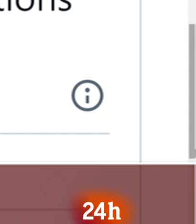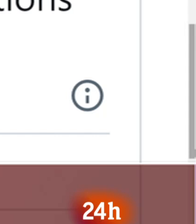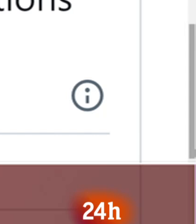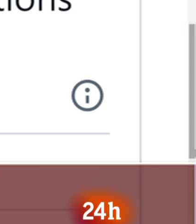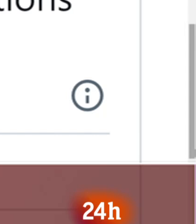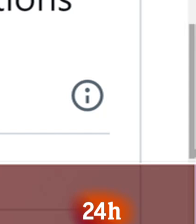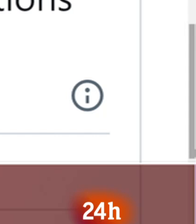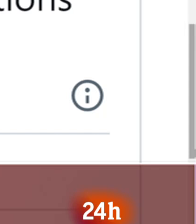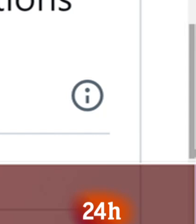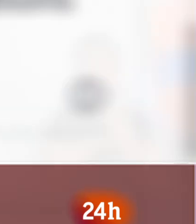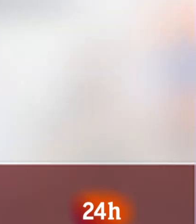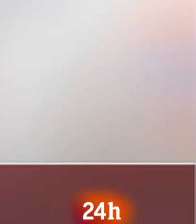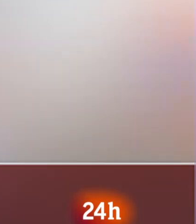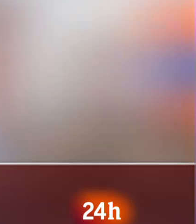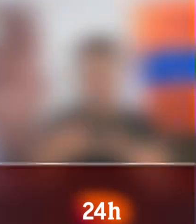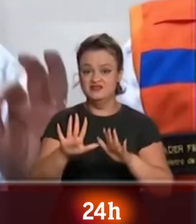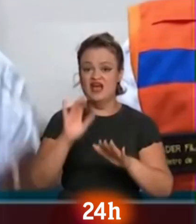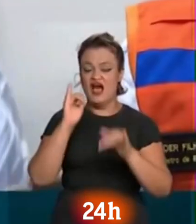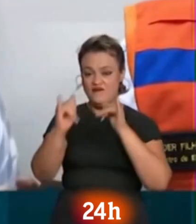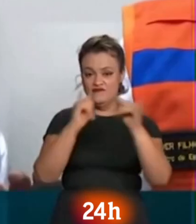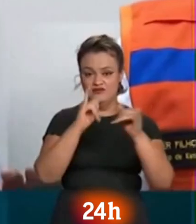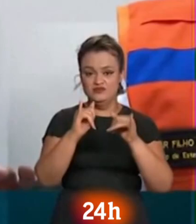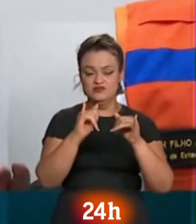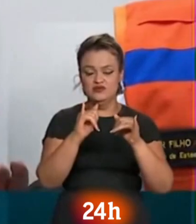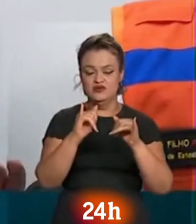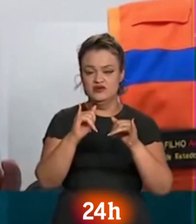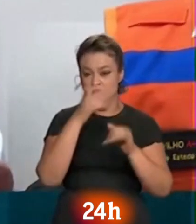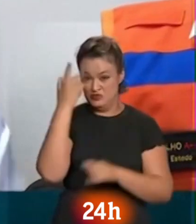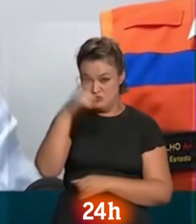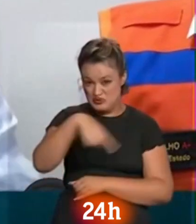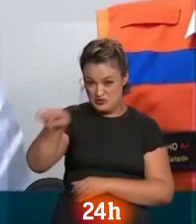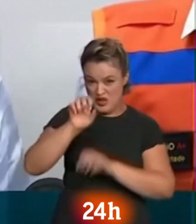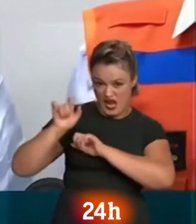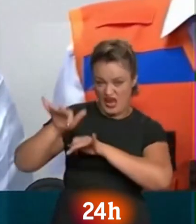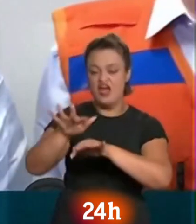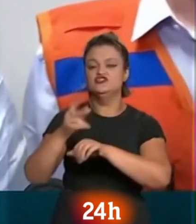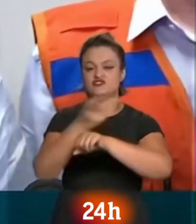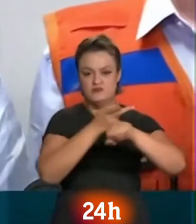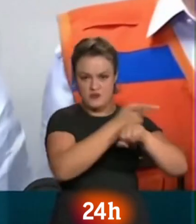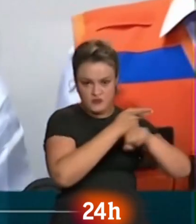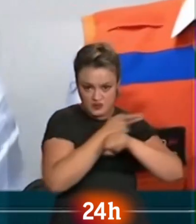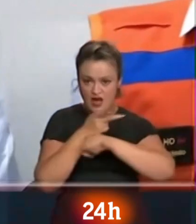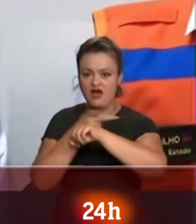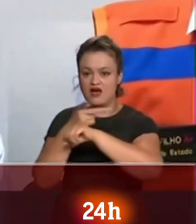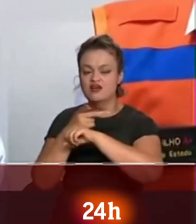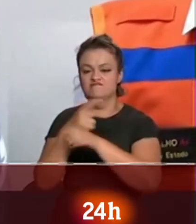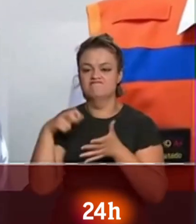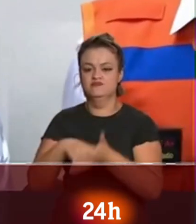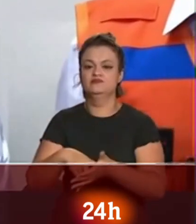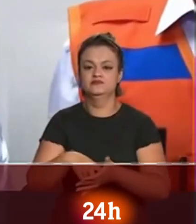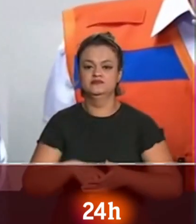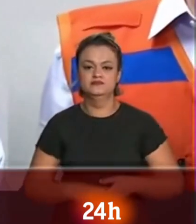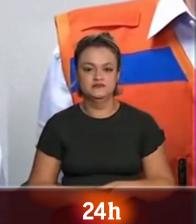Bolsonaro. Las personas que hicieron eso serán encontradas y serán